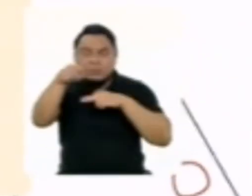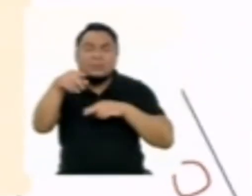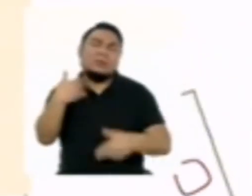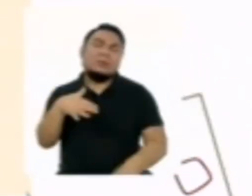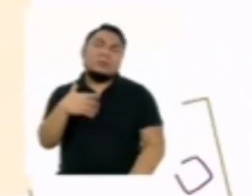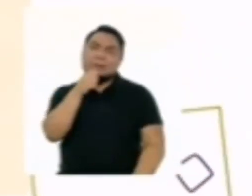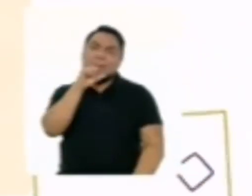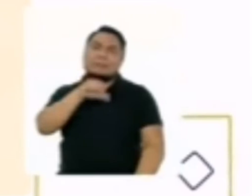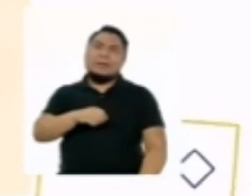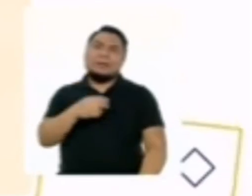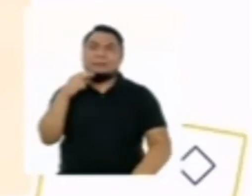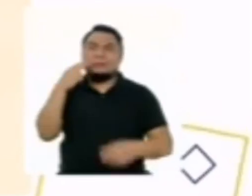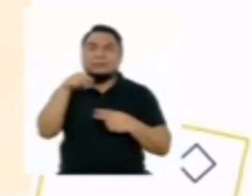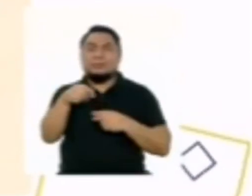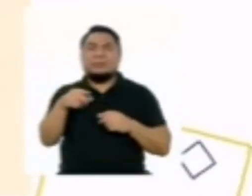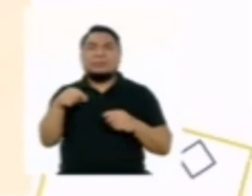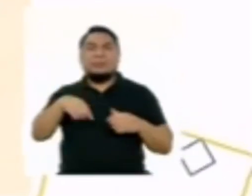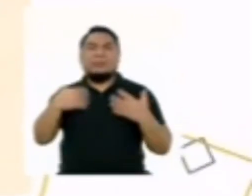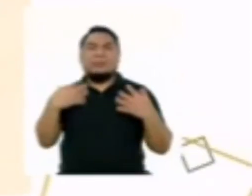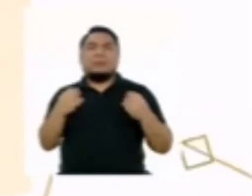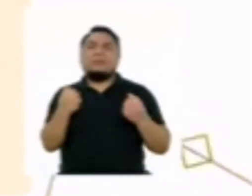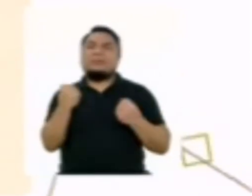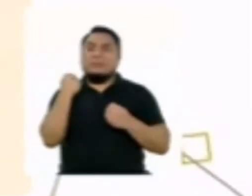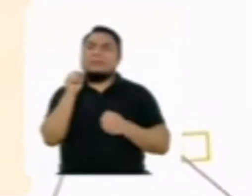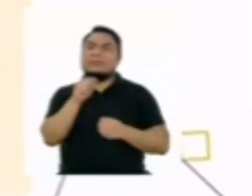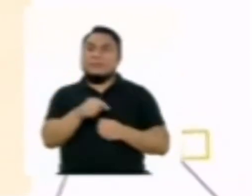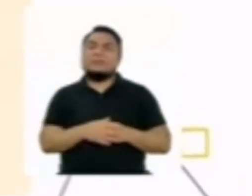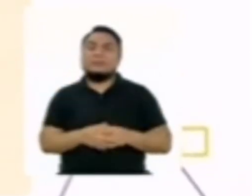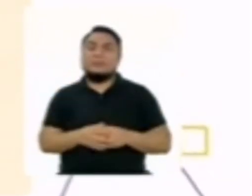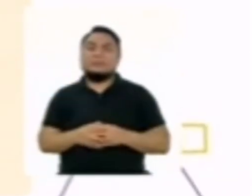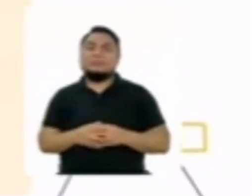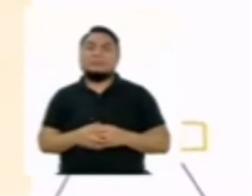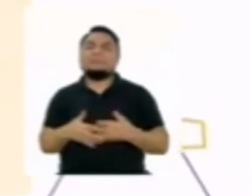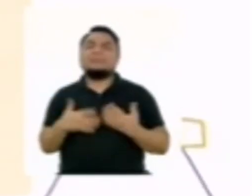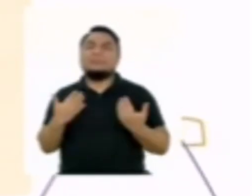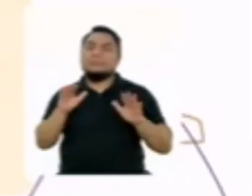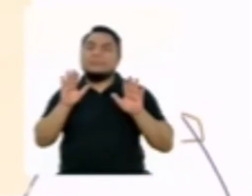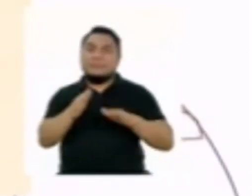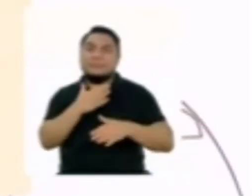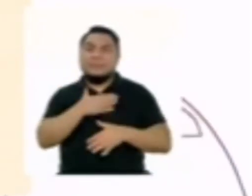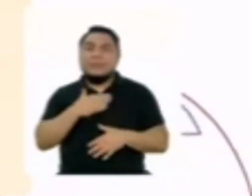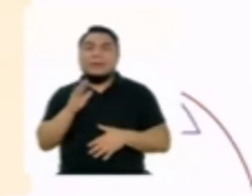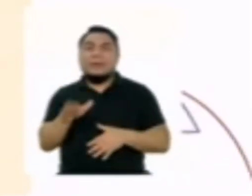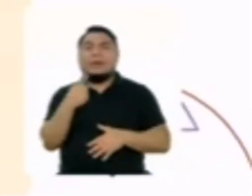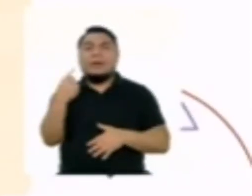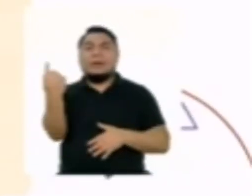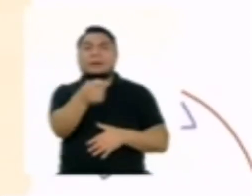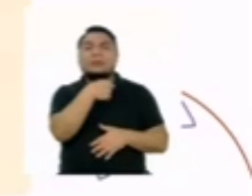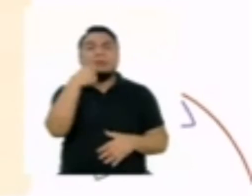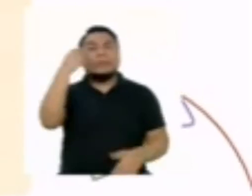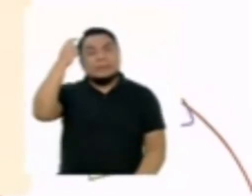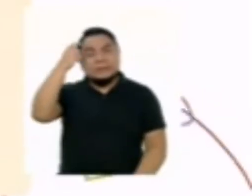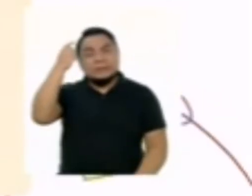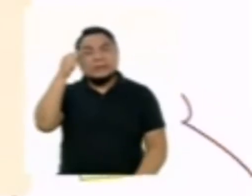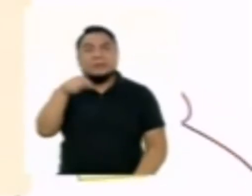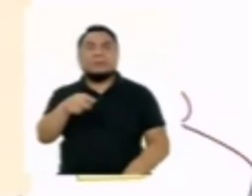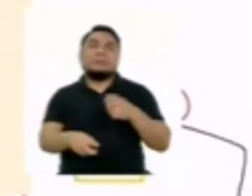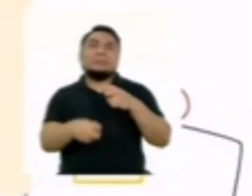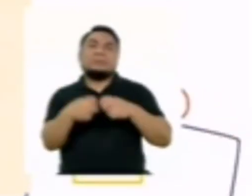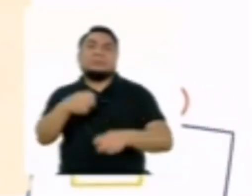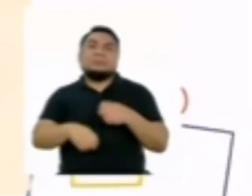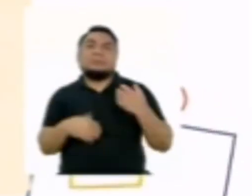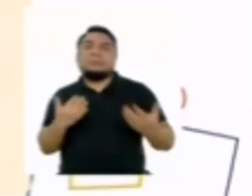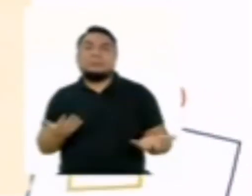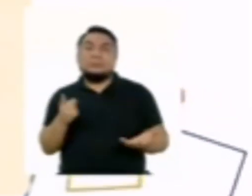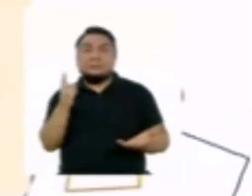buenas noticias. Hoy el programa está muy fuerte. Tranquila, Yaremis. Hay que ser conscientes de los problemas.